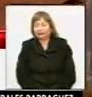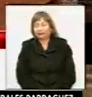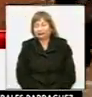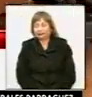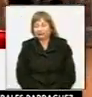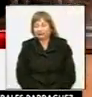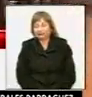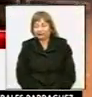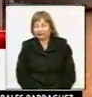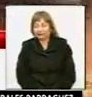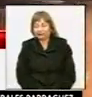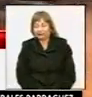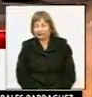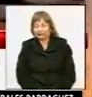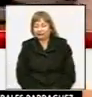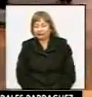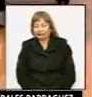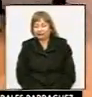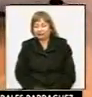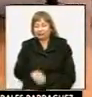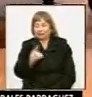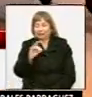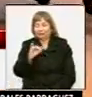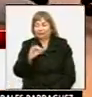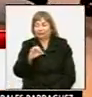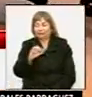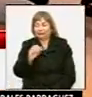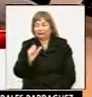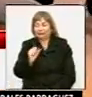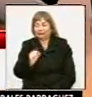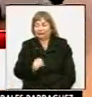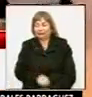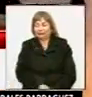inquietudes. Tiene la palabra el congresista Dipas.